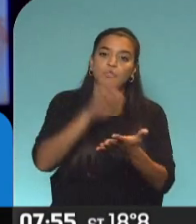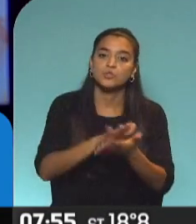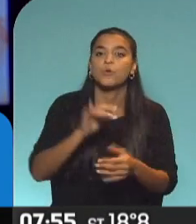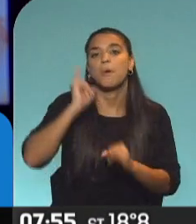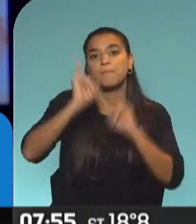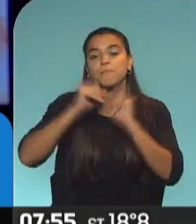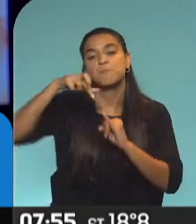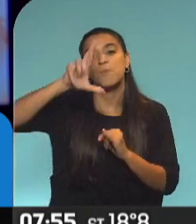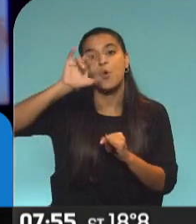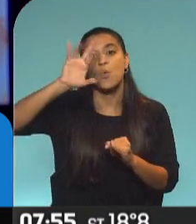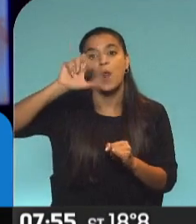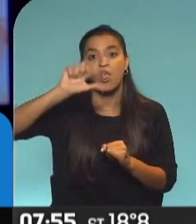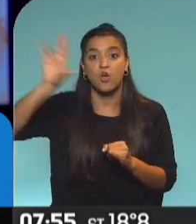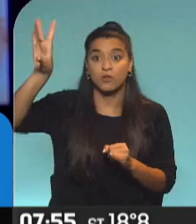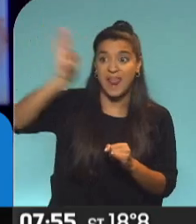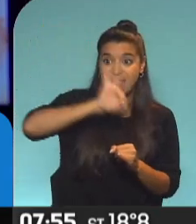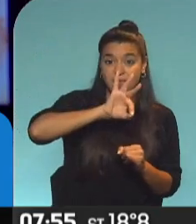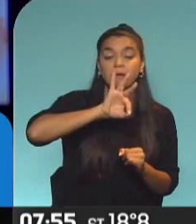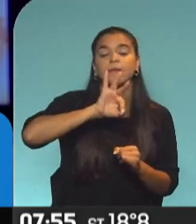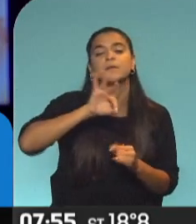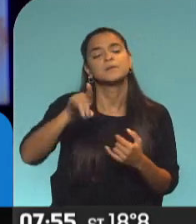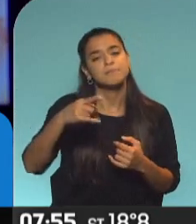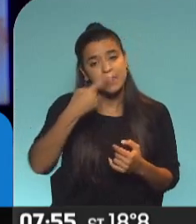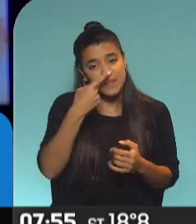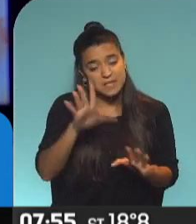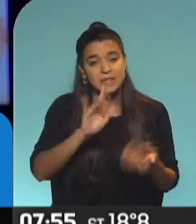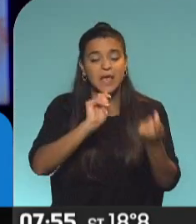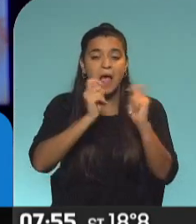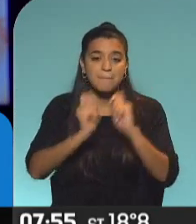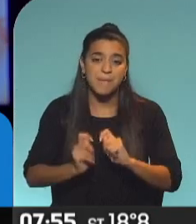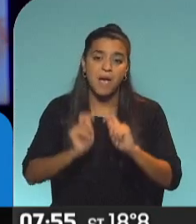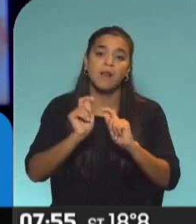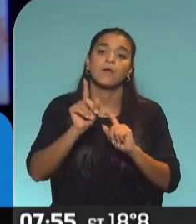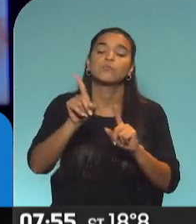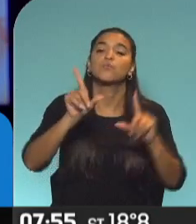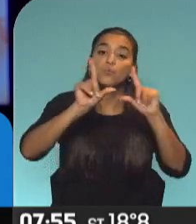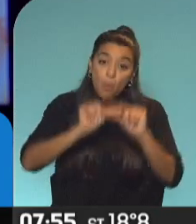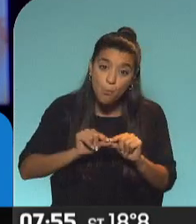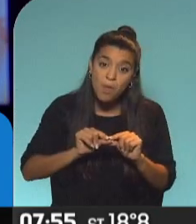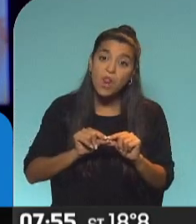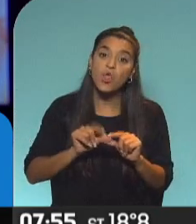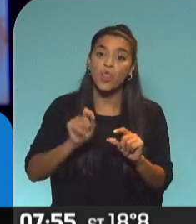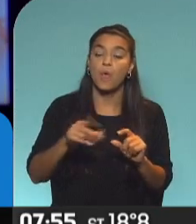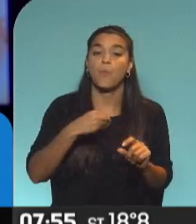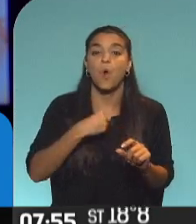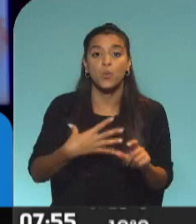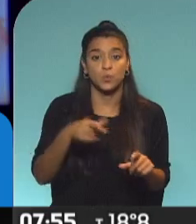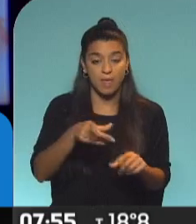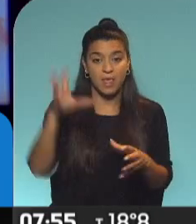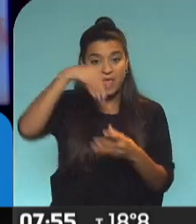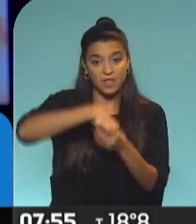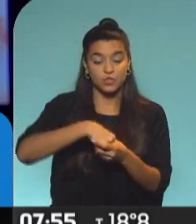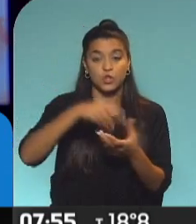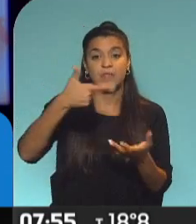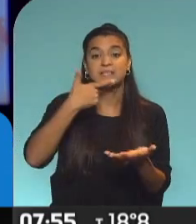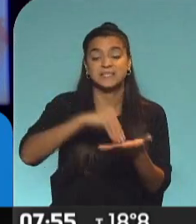del procurador que sería interesante modificar en principio el número de voluntades necesarias en el senado